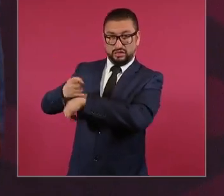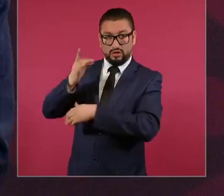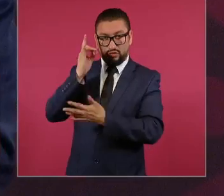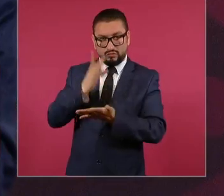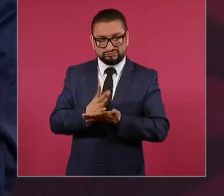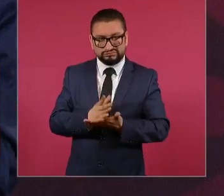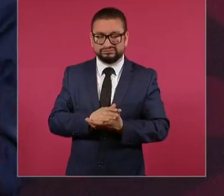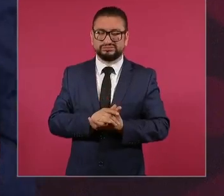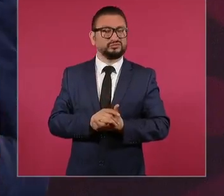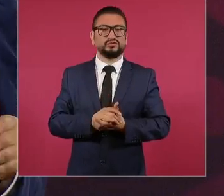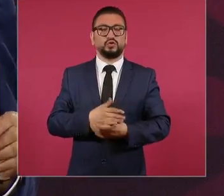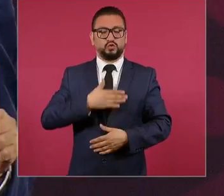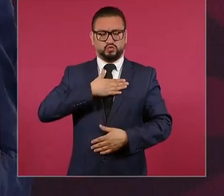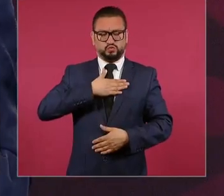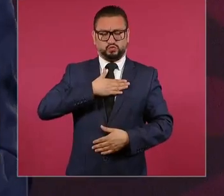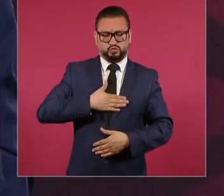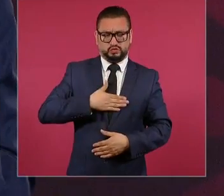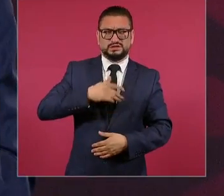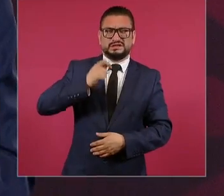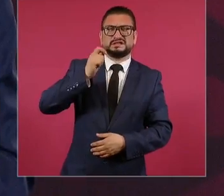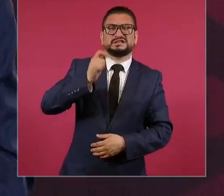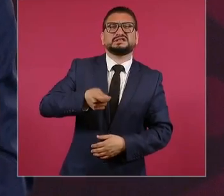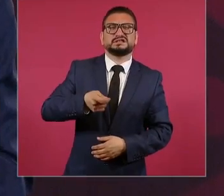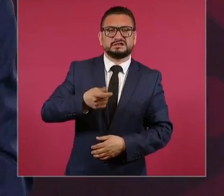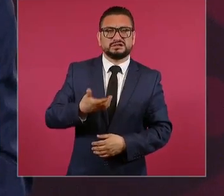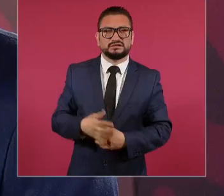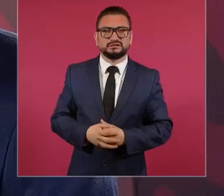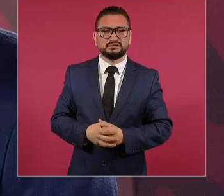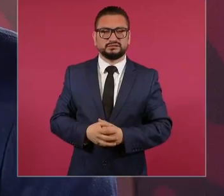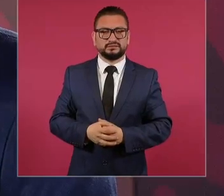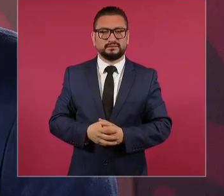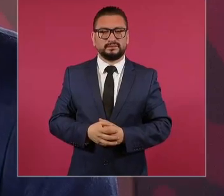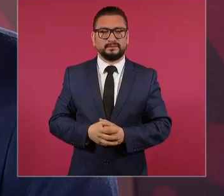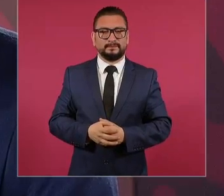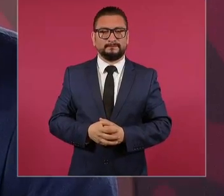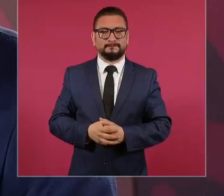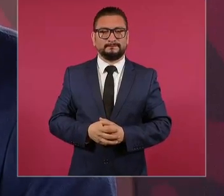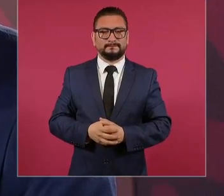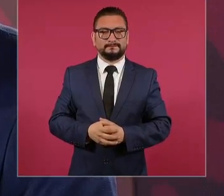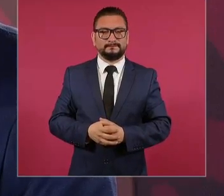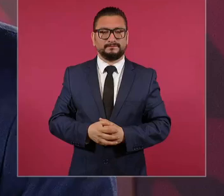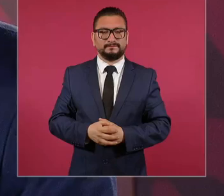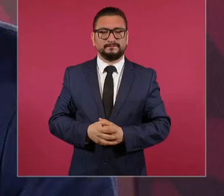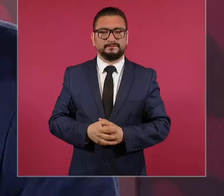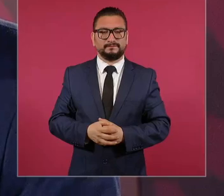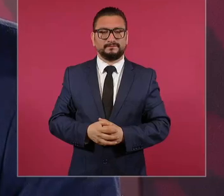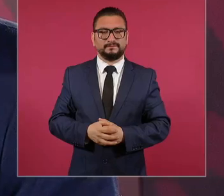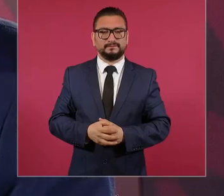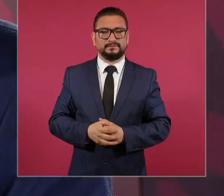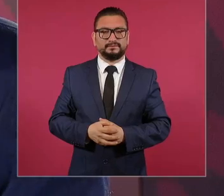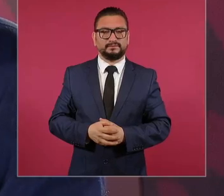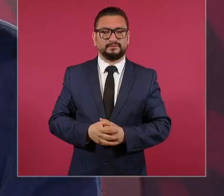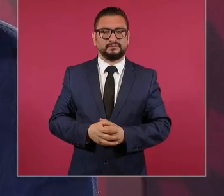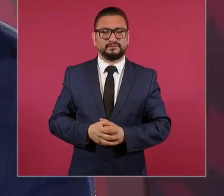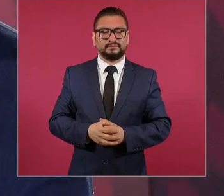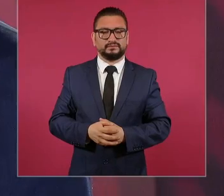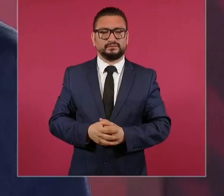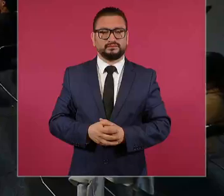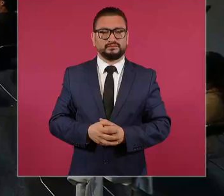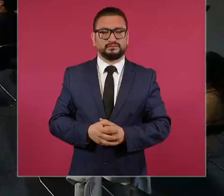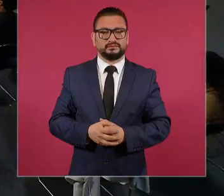La justicia es en mucho